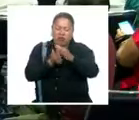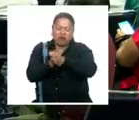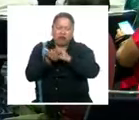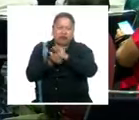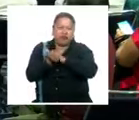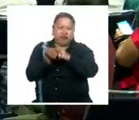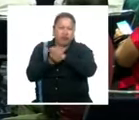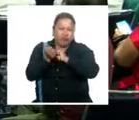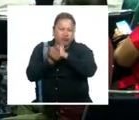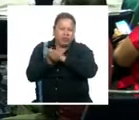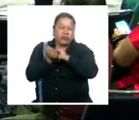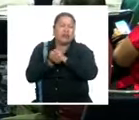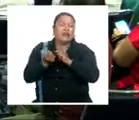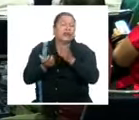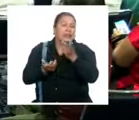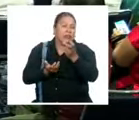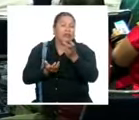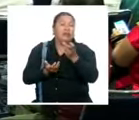sólidos vamos a tener